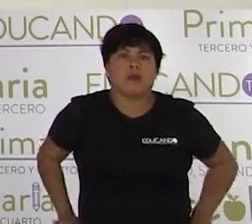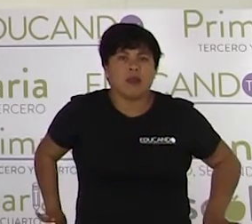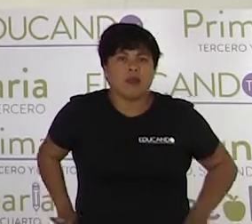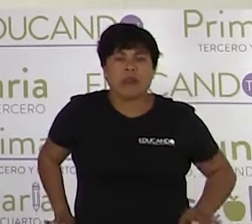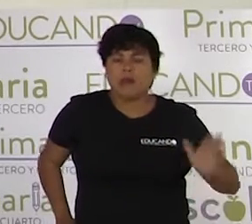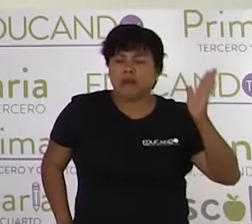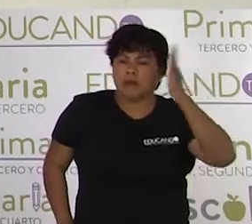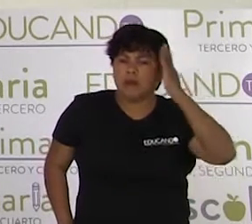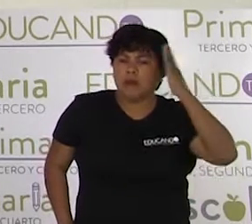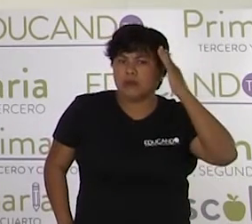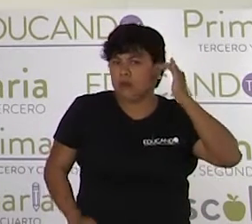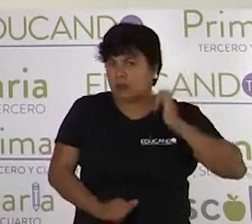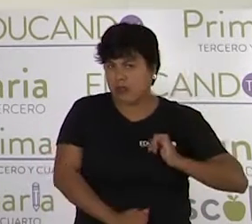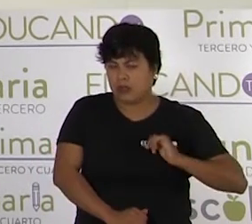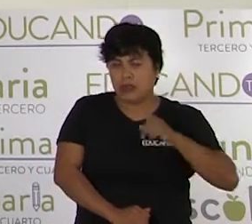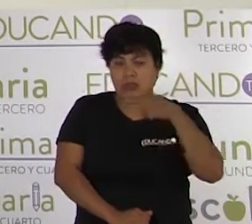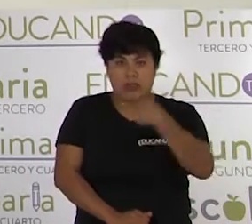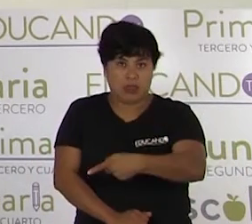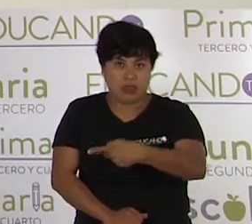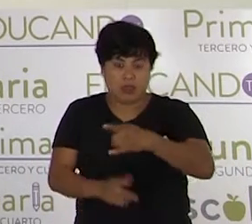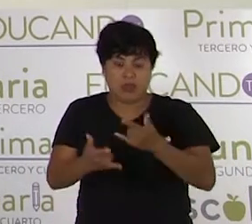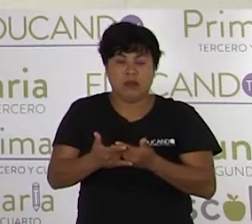principales de la leyenda.